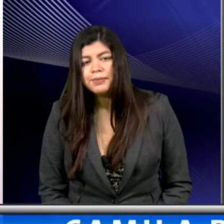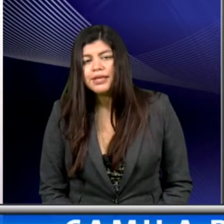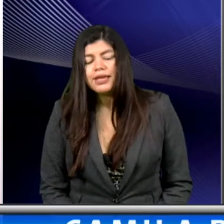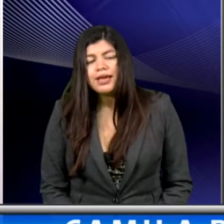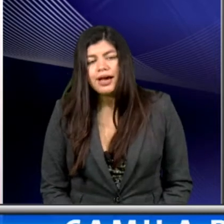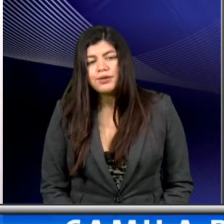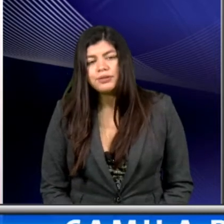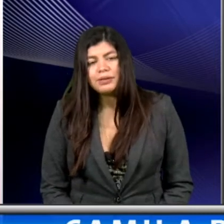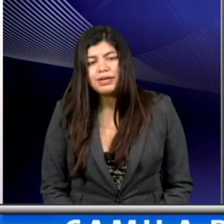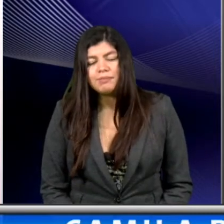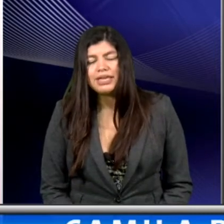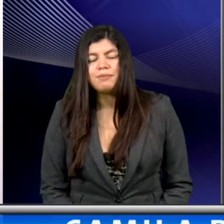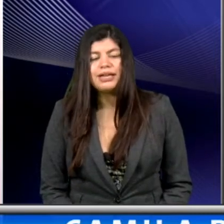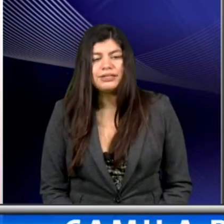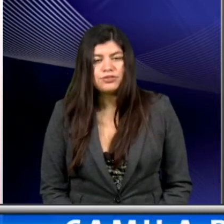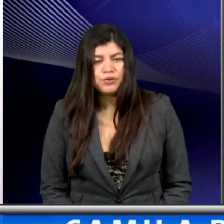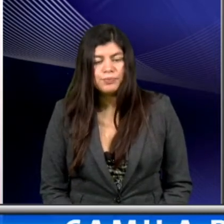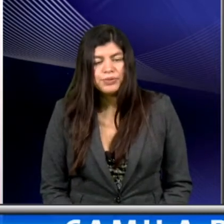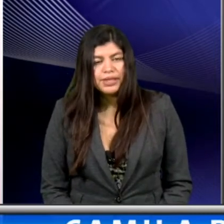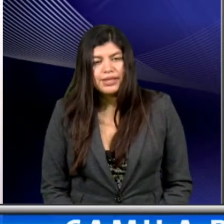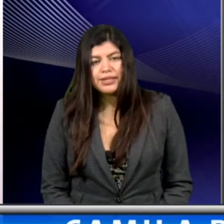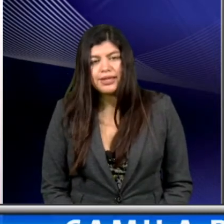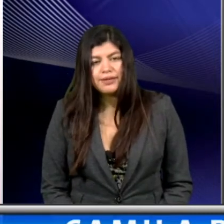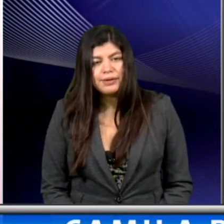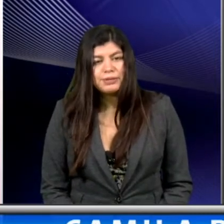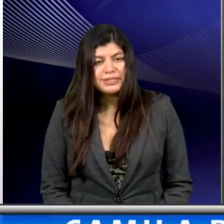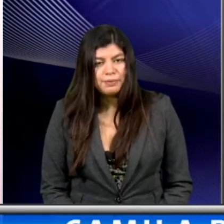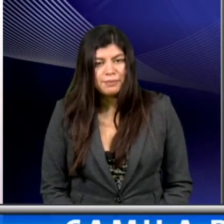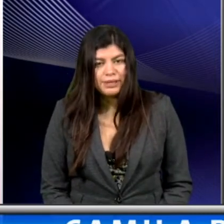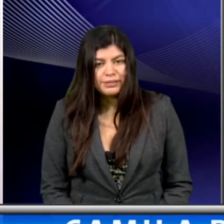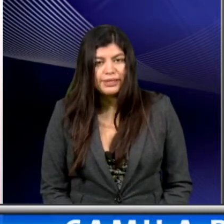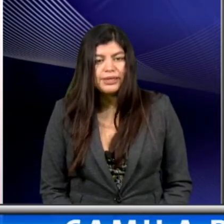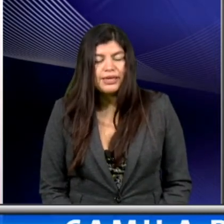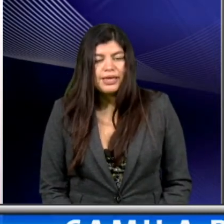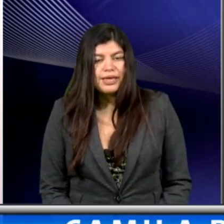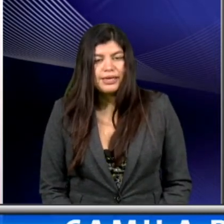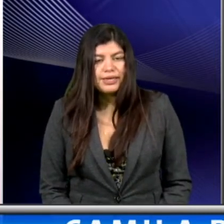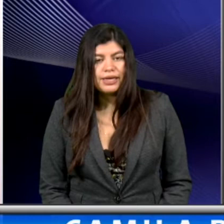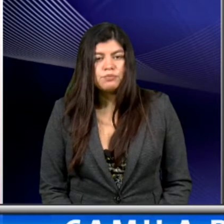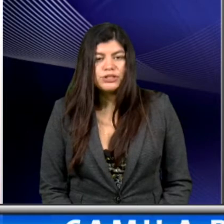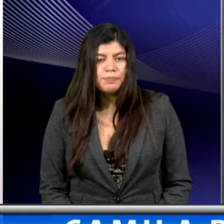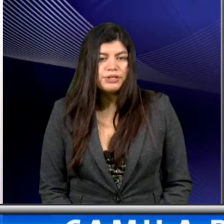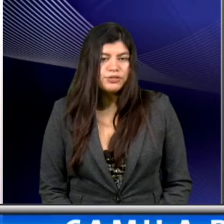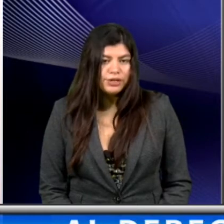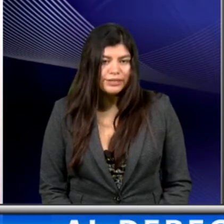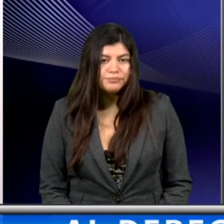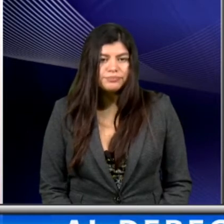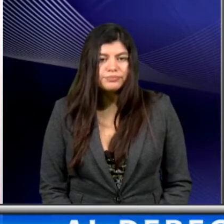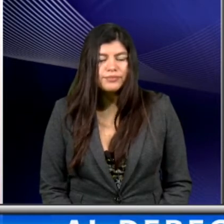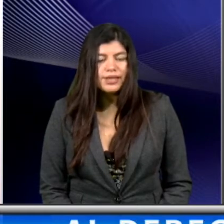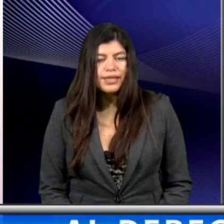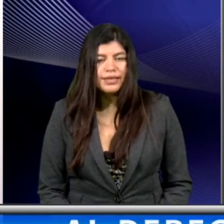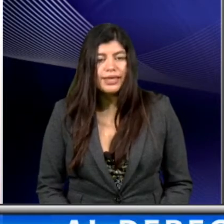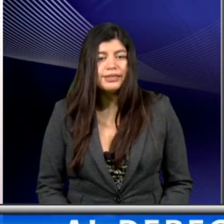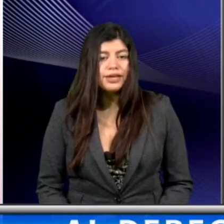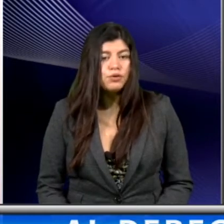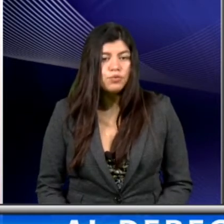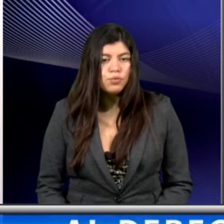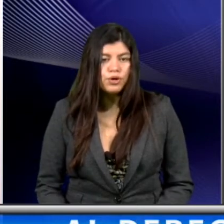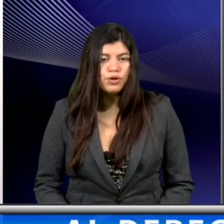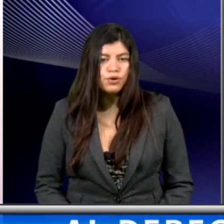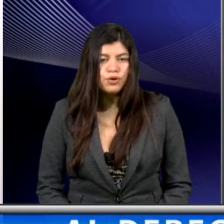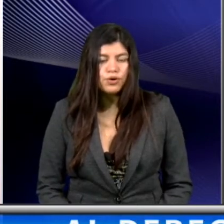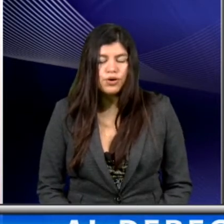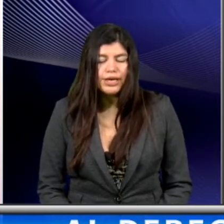salir. Hay un tema que me llama la atención y tiene que ver principalmente en que muchas personas que ya están en